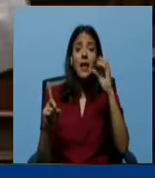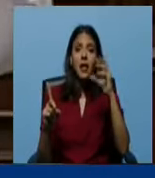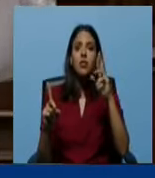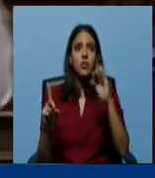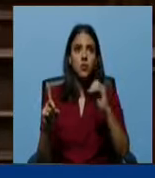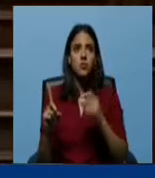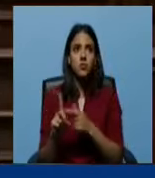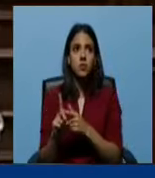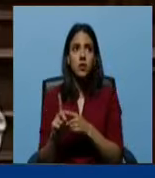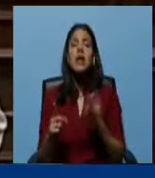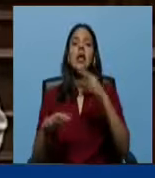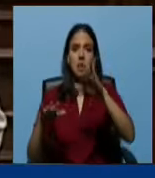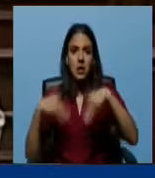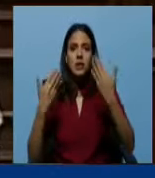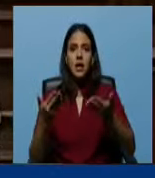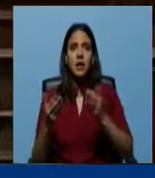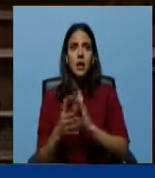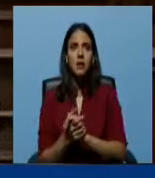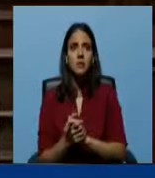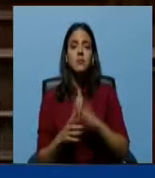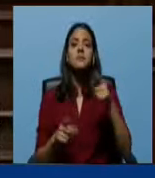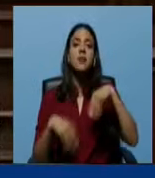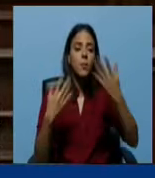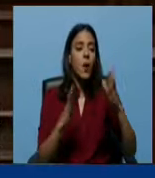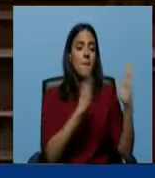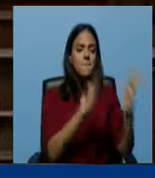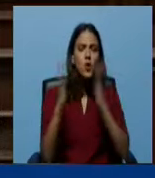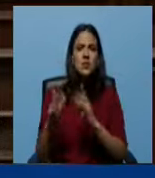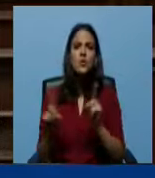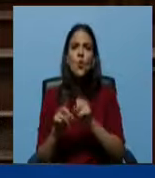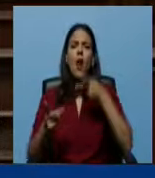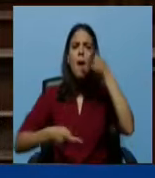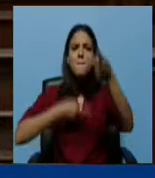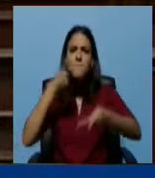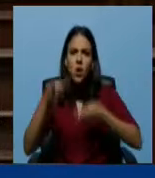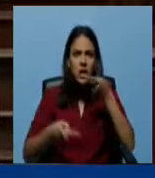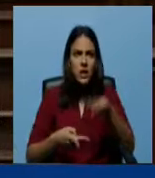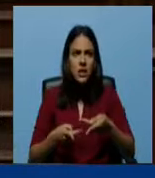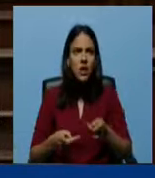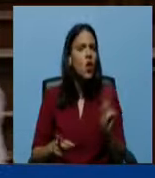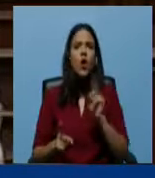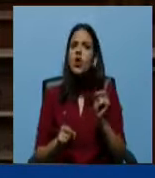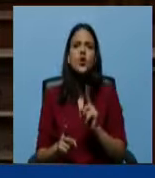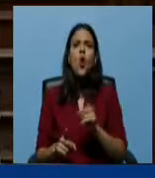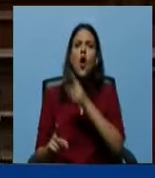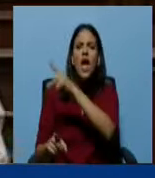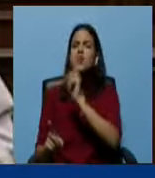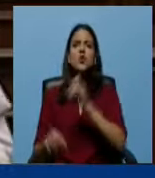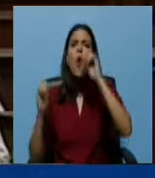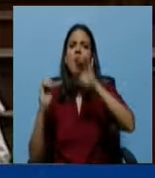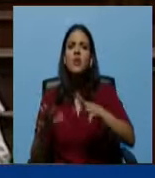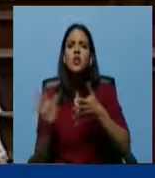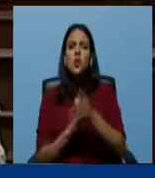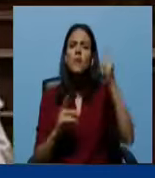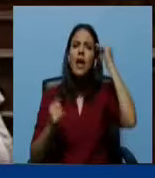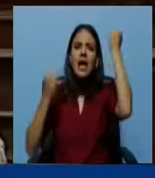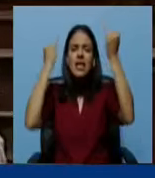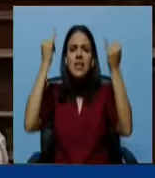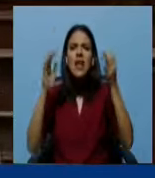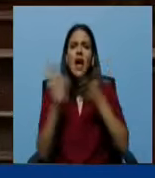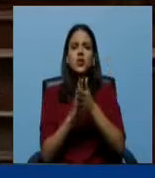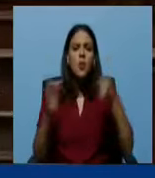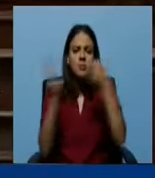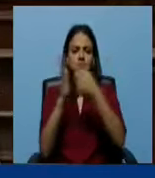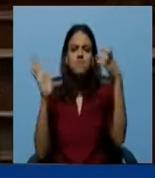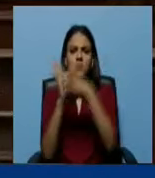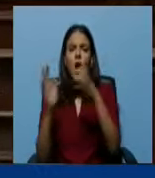hubo distintos procesos políticos. No abandonaron nunca su idea de golpe. ¿Por qué? Porque es una oposición